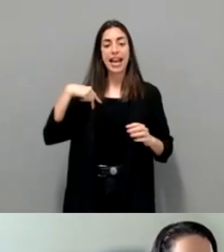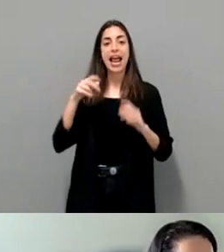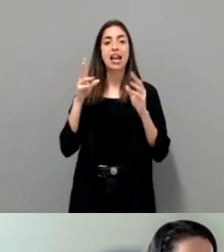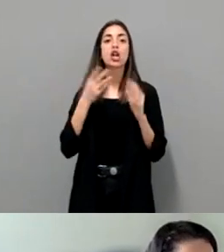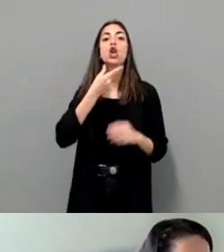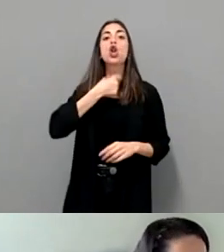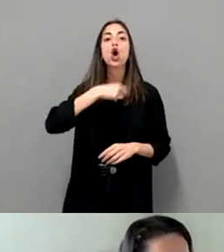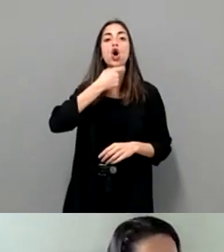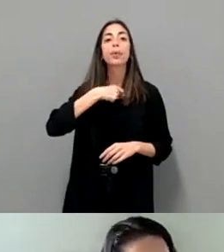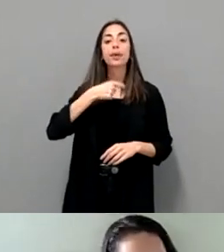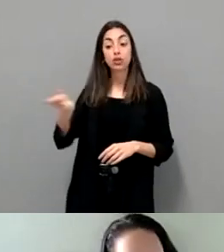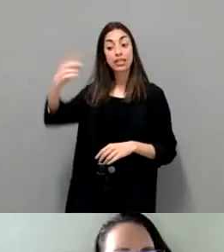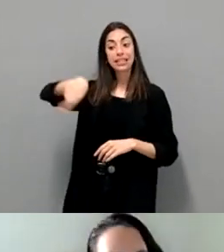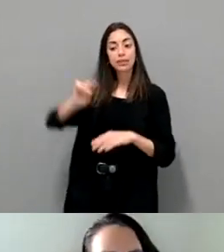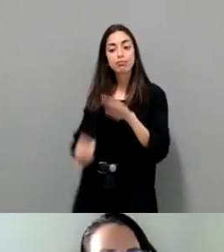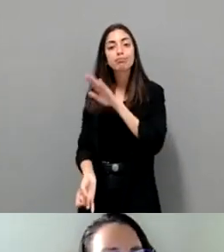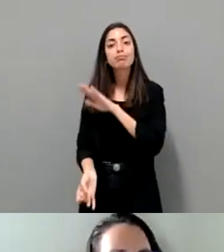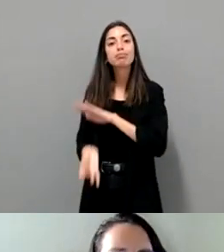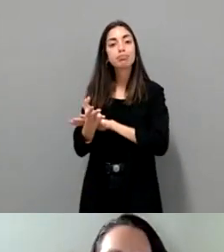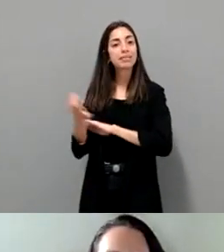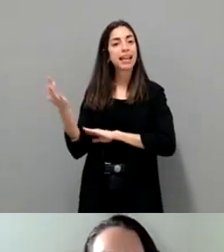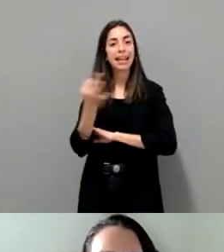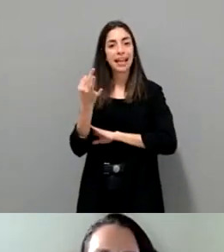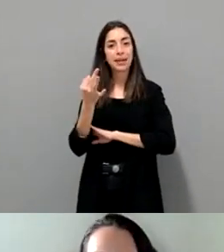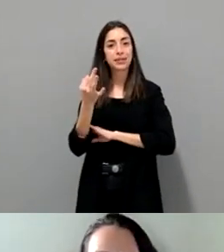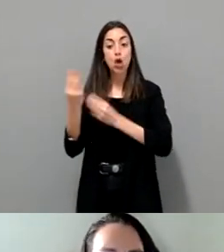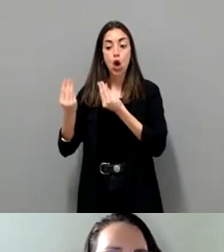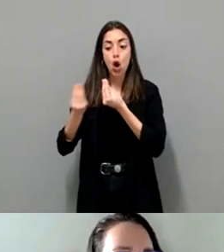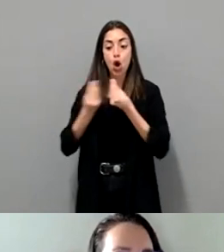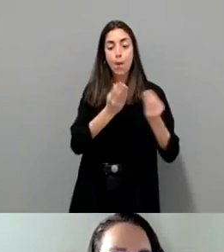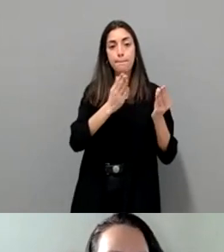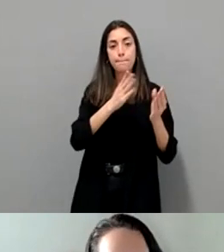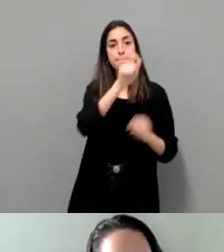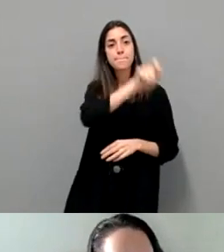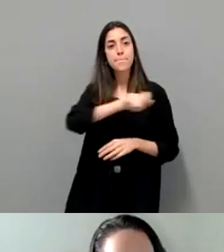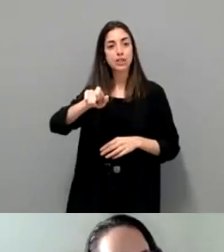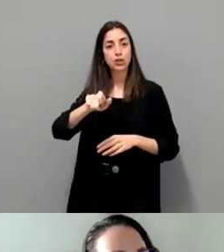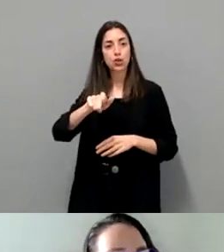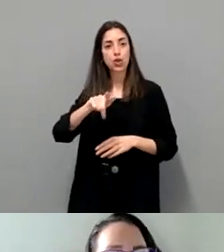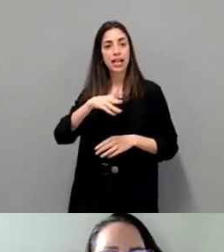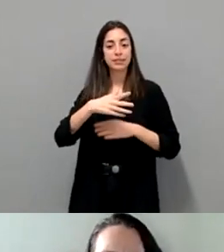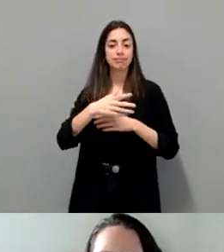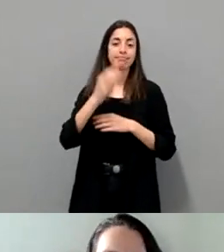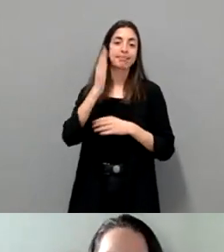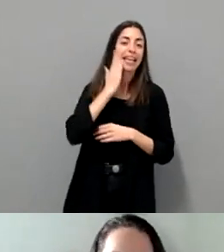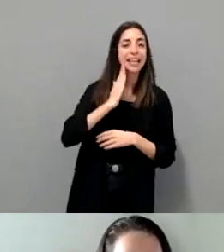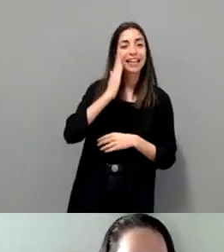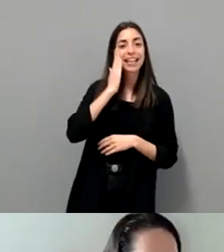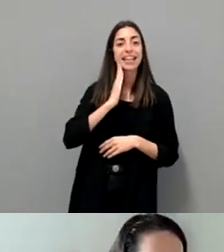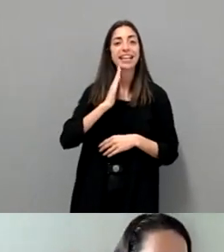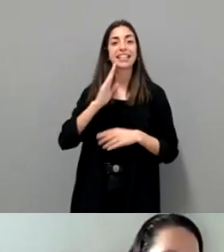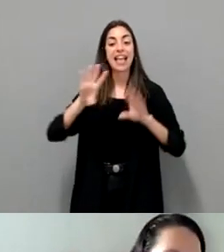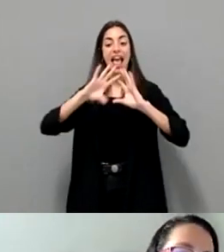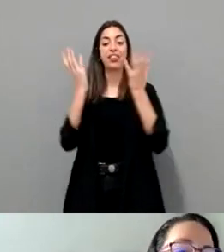Ellas han creado, junto a personas tan queridas y tan sabias en el ámbito de la accesibilidad